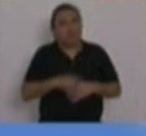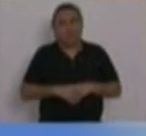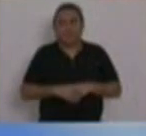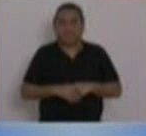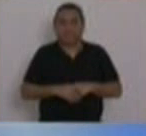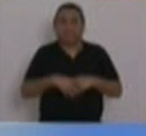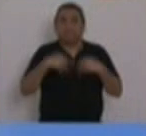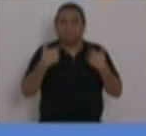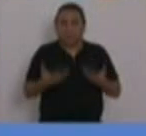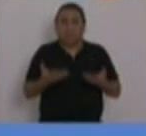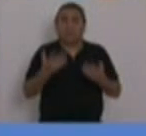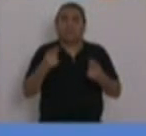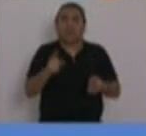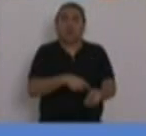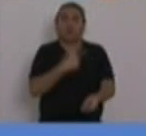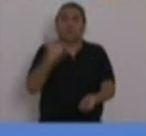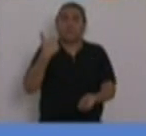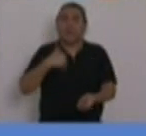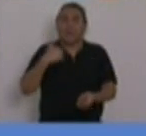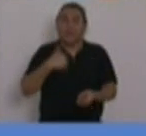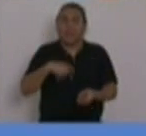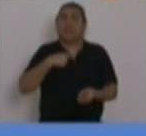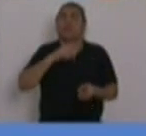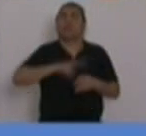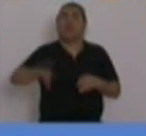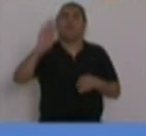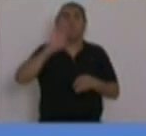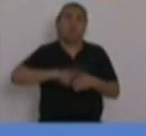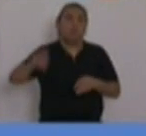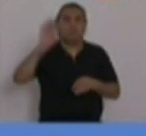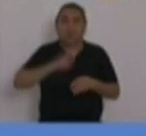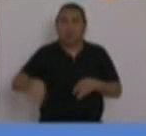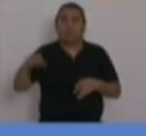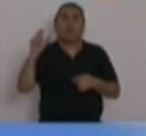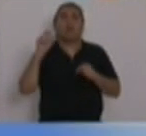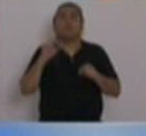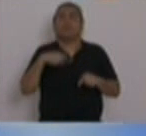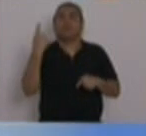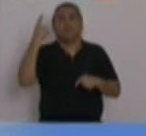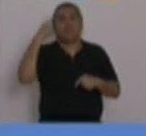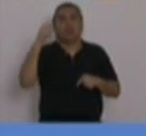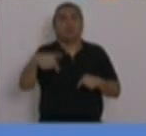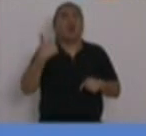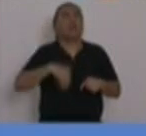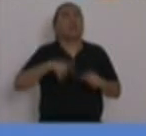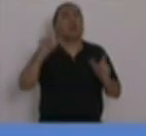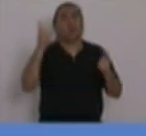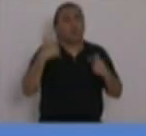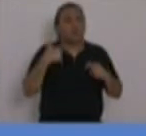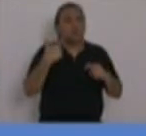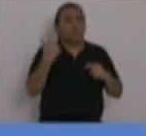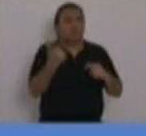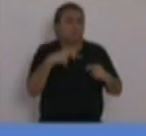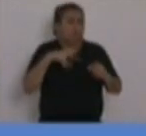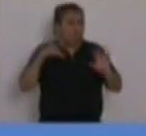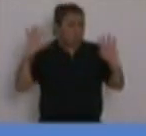adquirida con anterioridad, pero bueno, son discusiones. Lo dijo Mauricio Macri, seguramente. Lo dijo Mauricio Macri, que los bancos, claro, que los